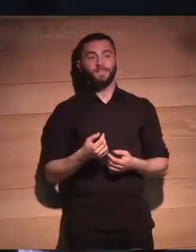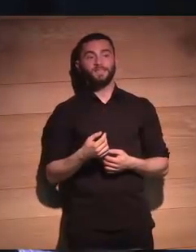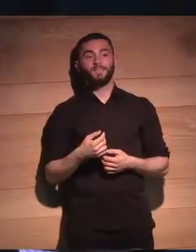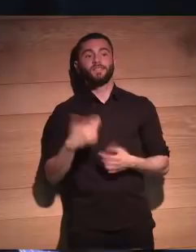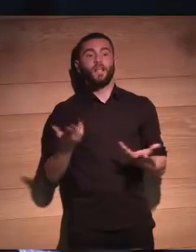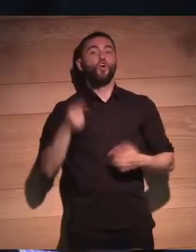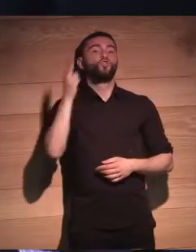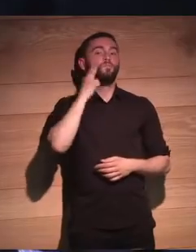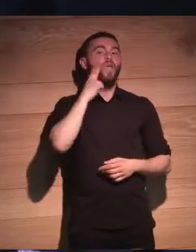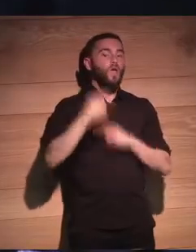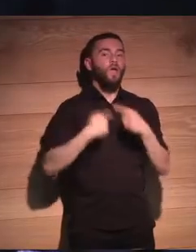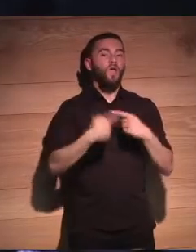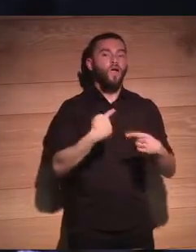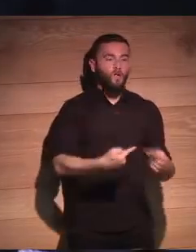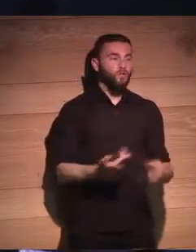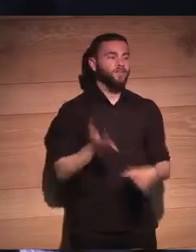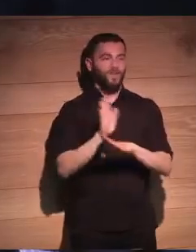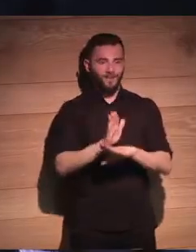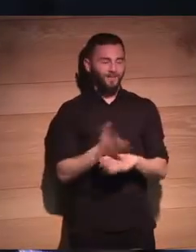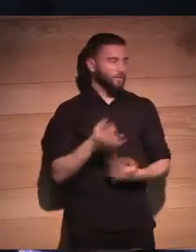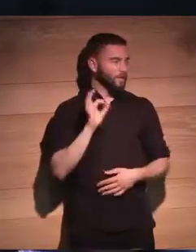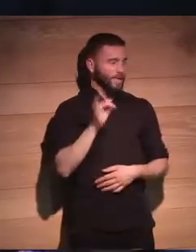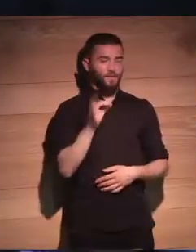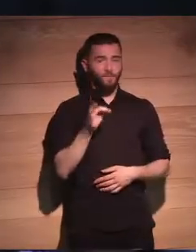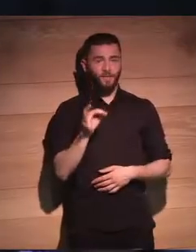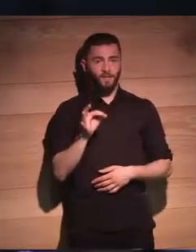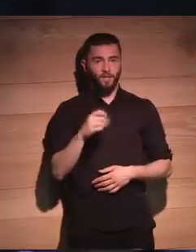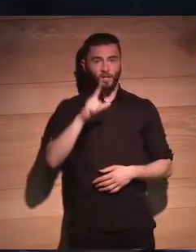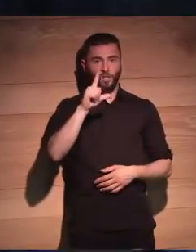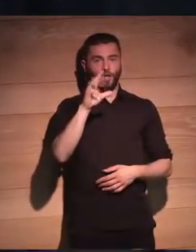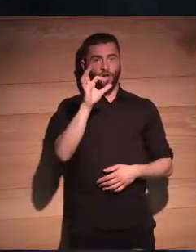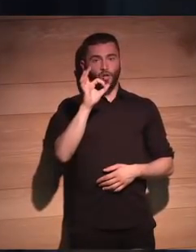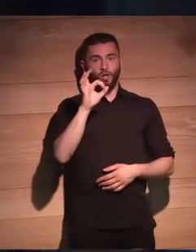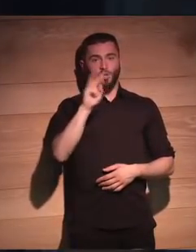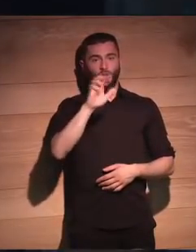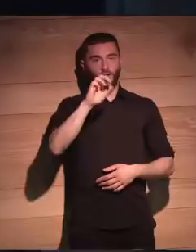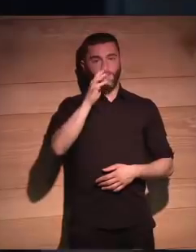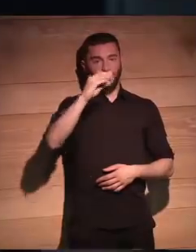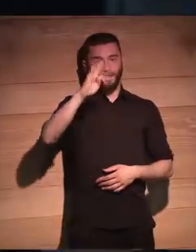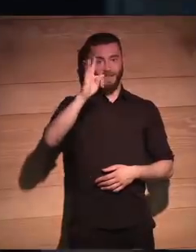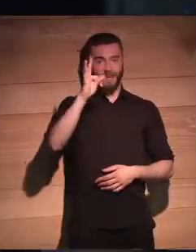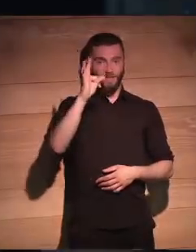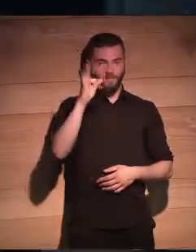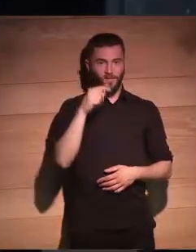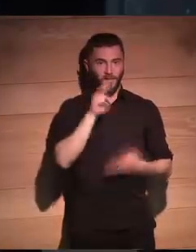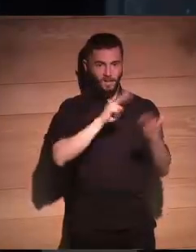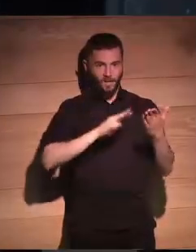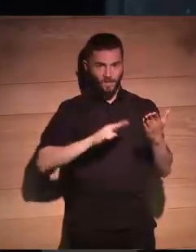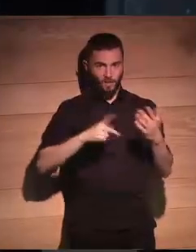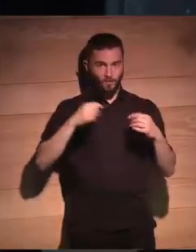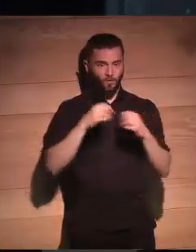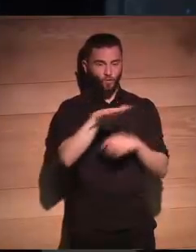nuestros miedos cotidianos, ¿no? Y que es verdad que muchas veces leyendo a Lovecraft podemos haber imaginado esos escenarios, como decía Luis